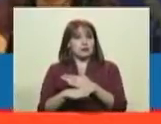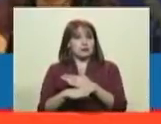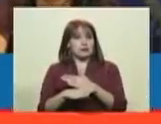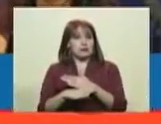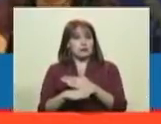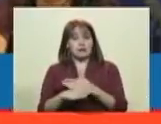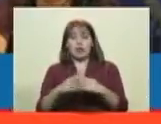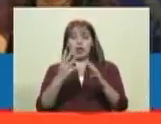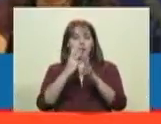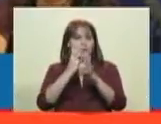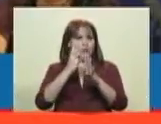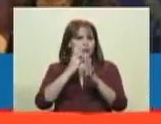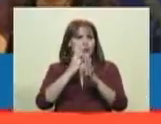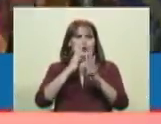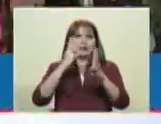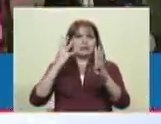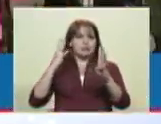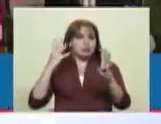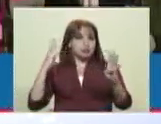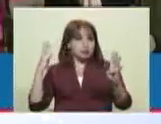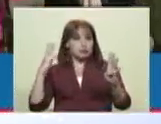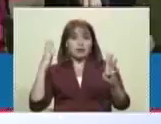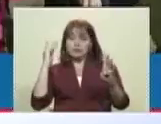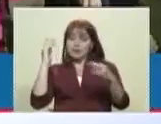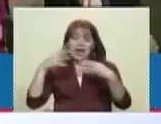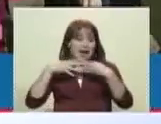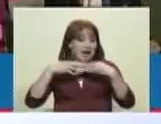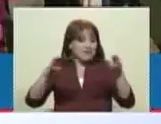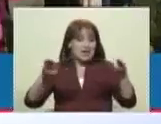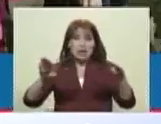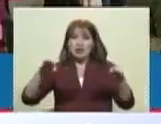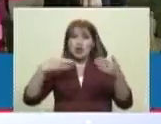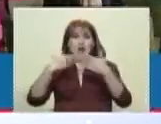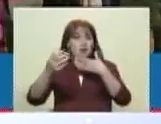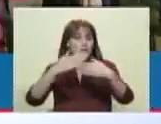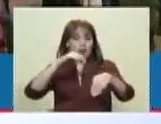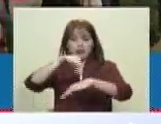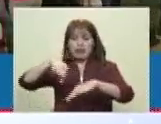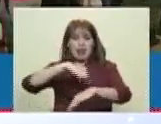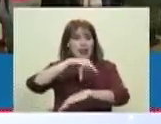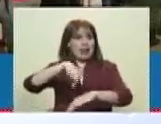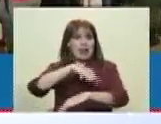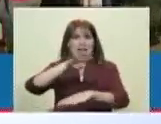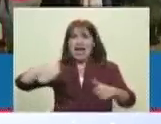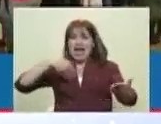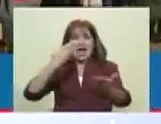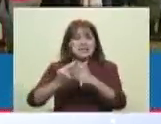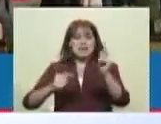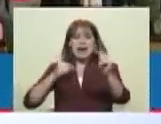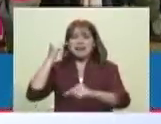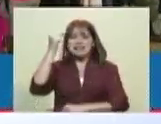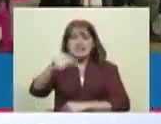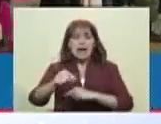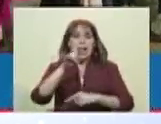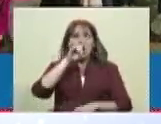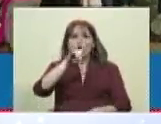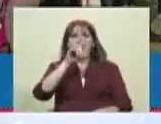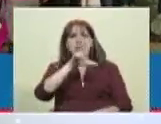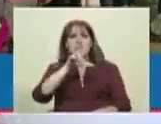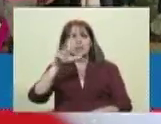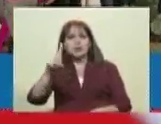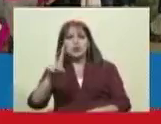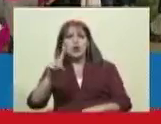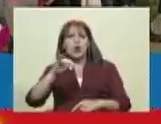mientras haya un solo votante en la cola, el centro debe permanecer abierto. Sí, estemos votando hasta mañana, lunes 31